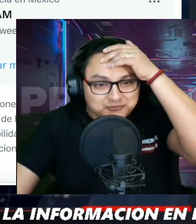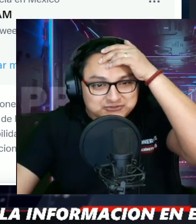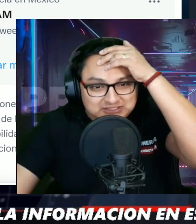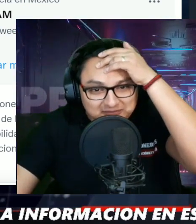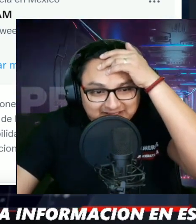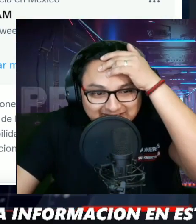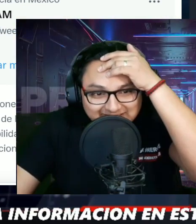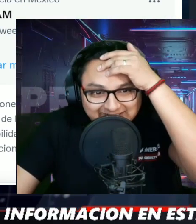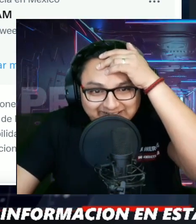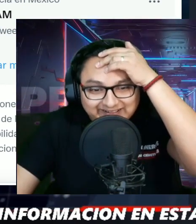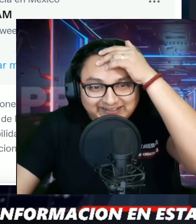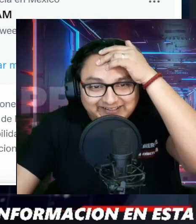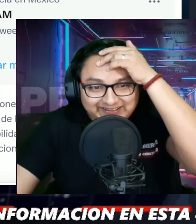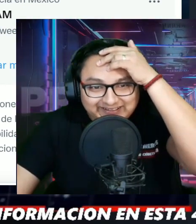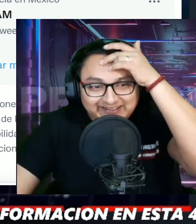ser posible.